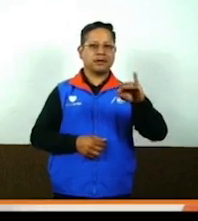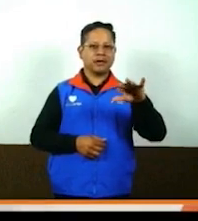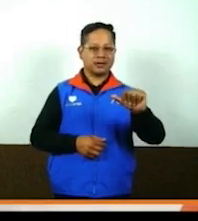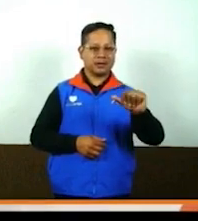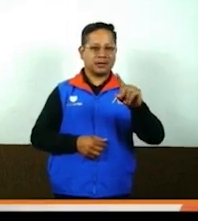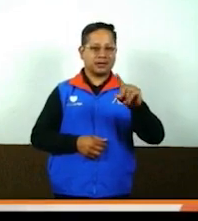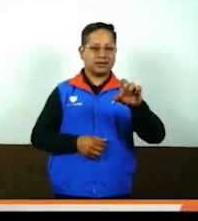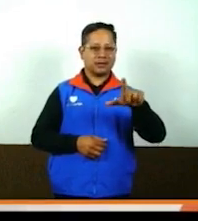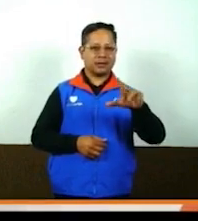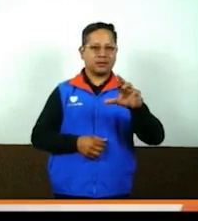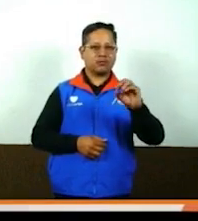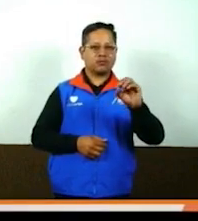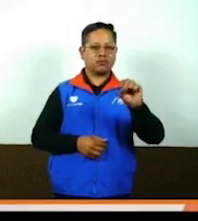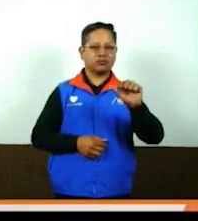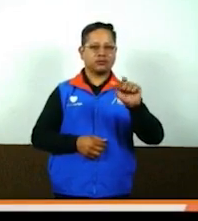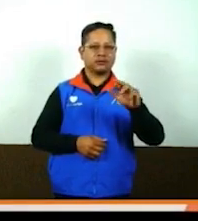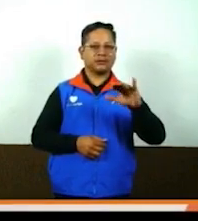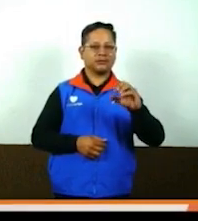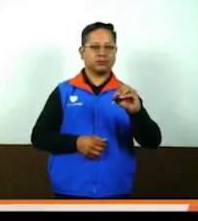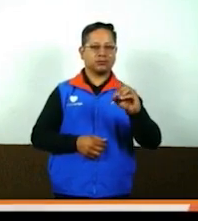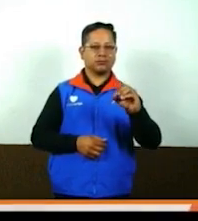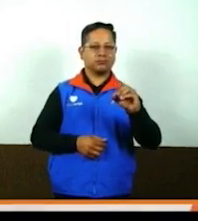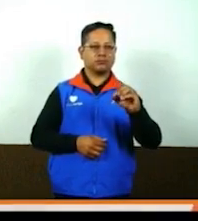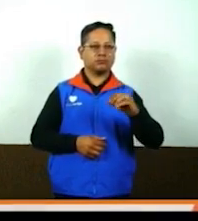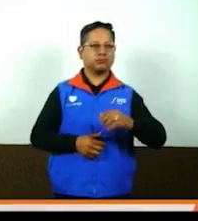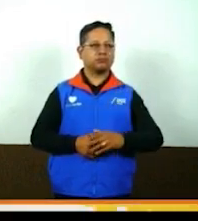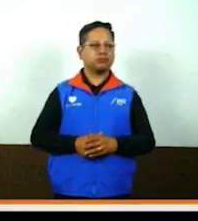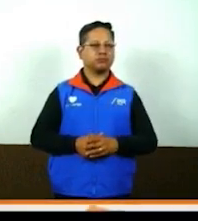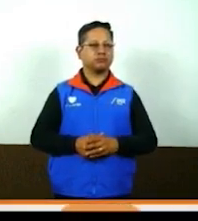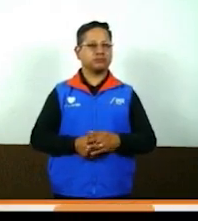María del Rosario Barba Santos.